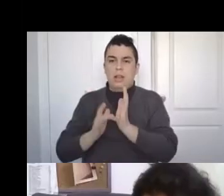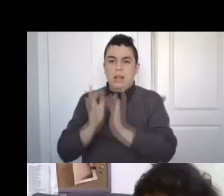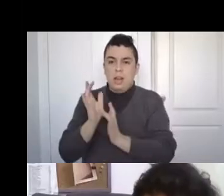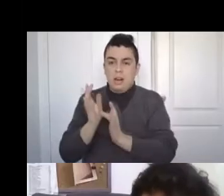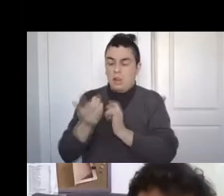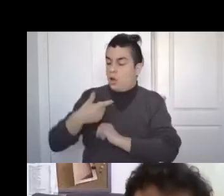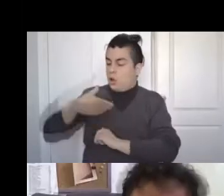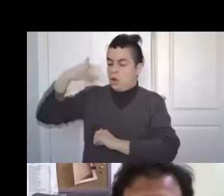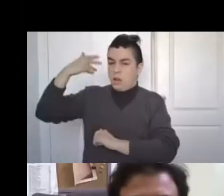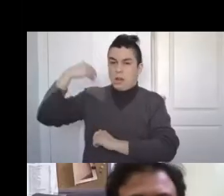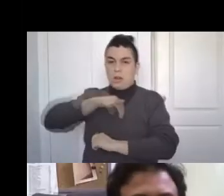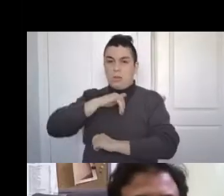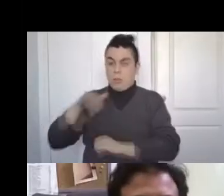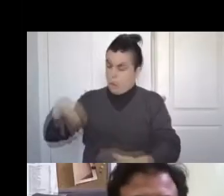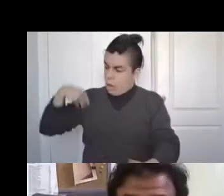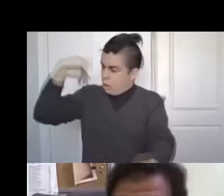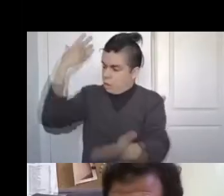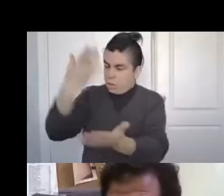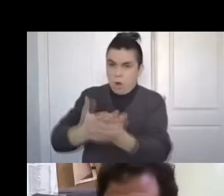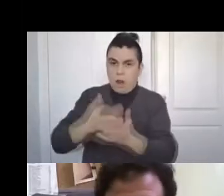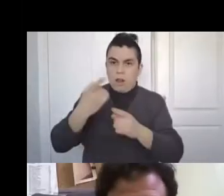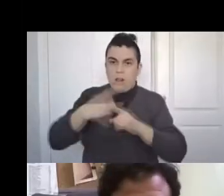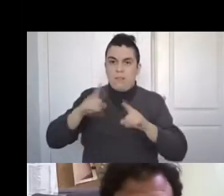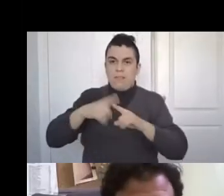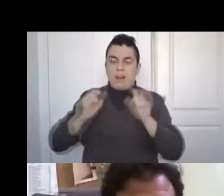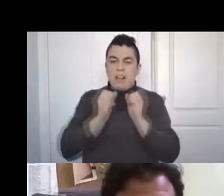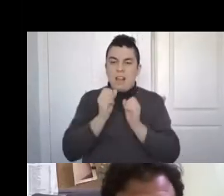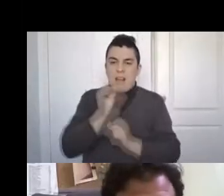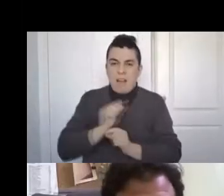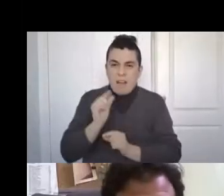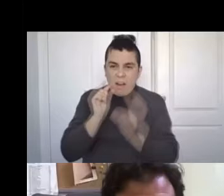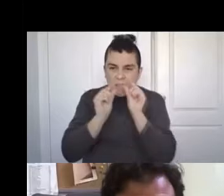actualidad hemos sido atacados por diferentes patógenos